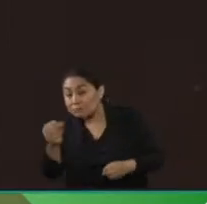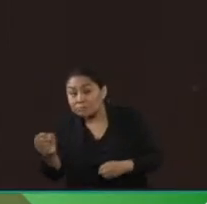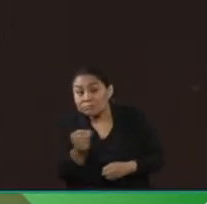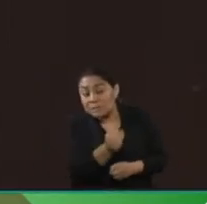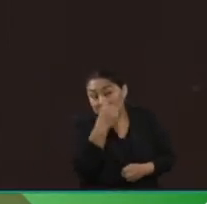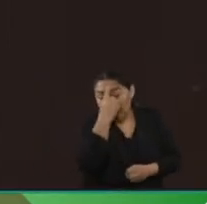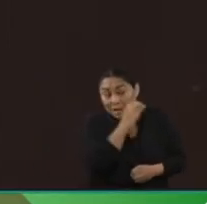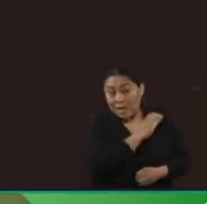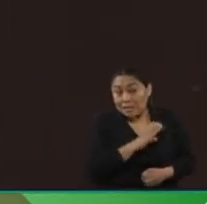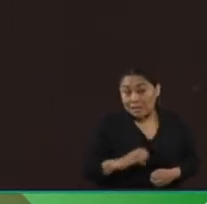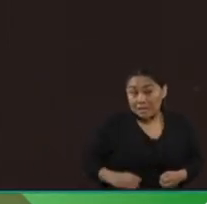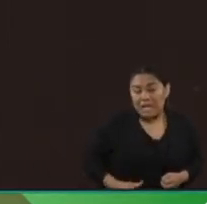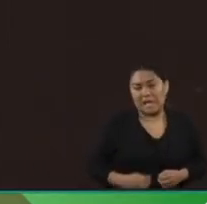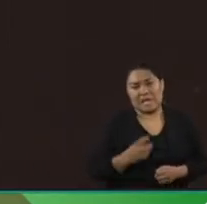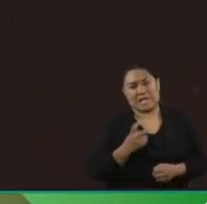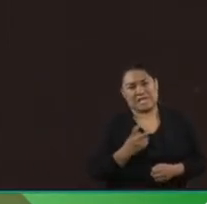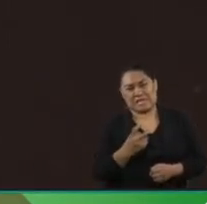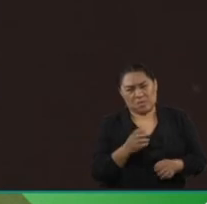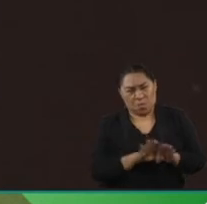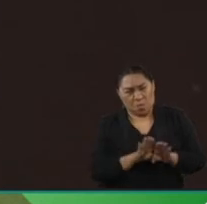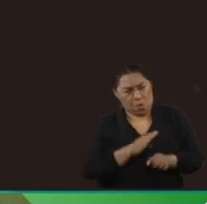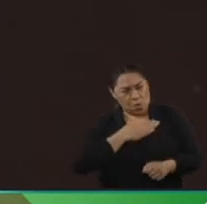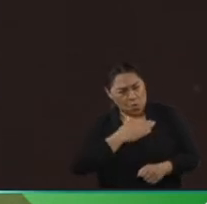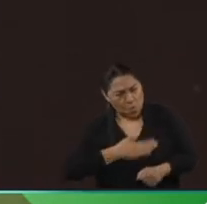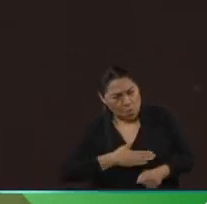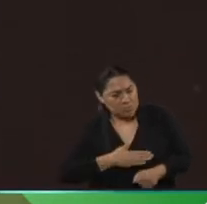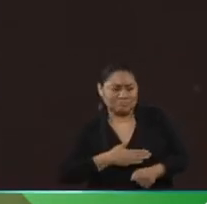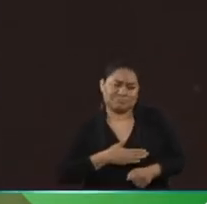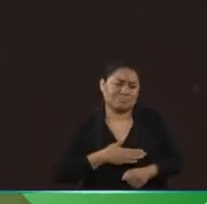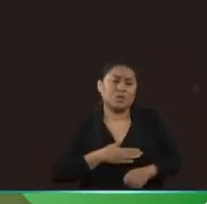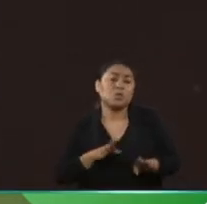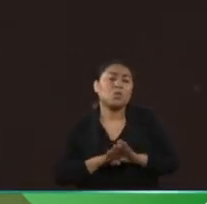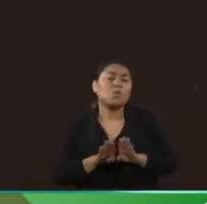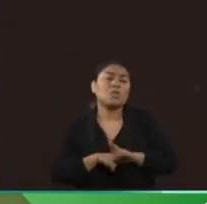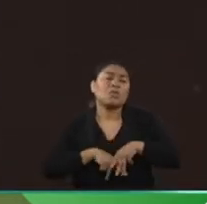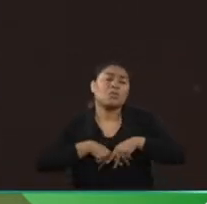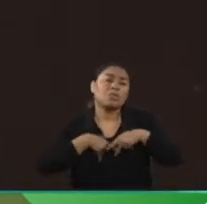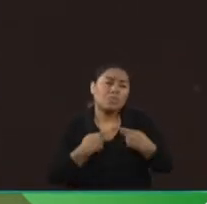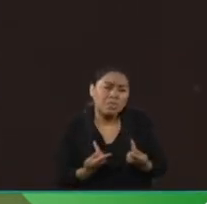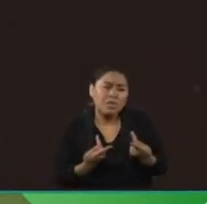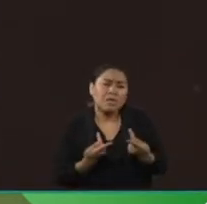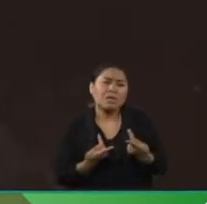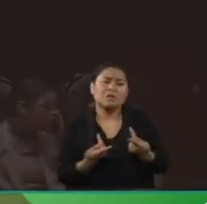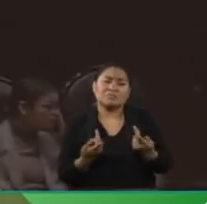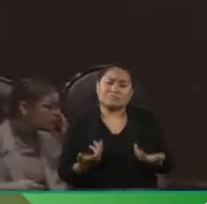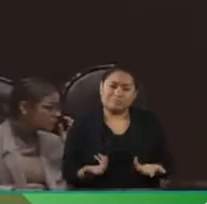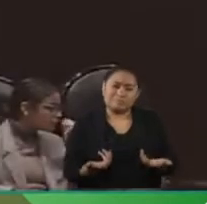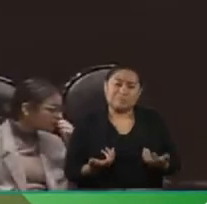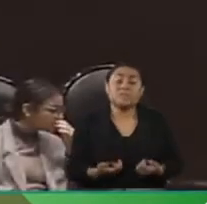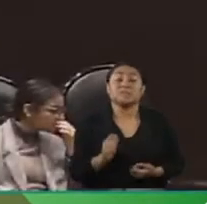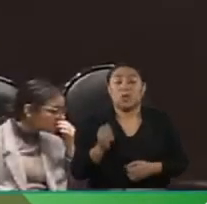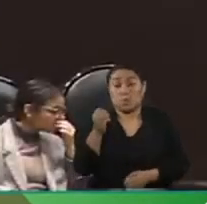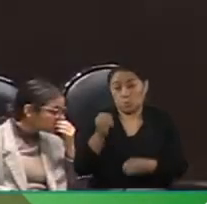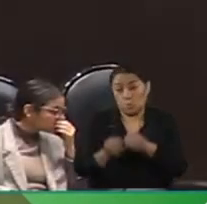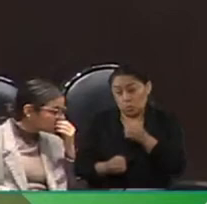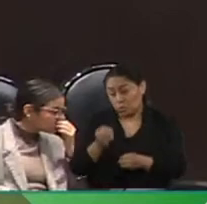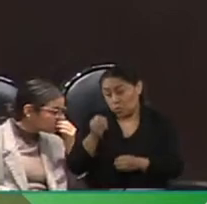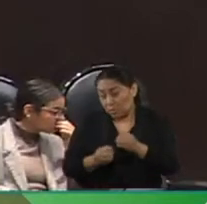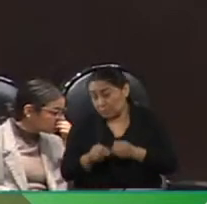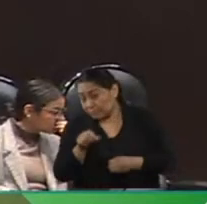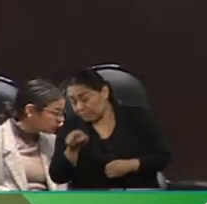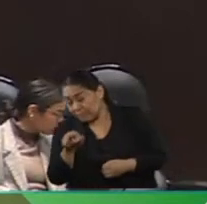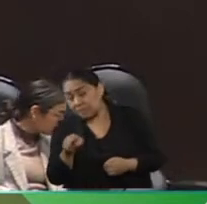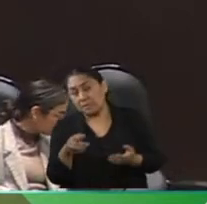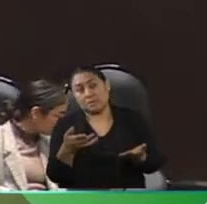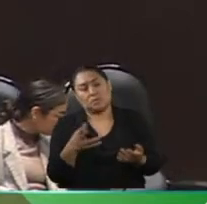populares no es democratización es debilitamiento es populismo la justicia no puede ser